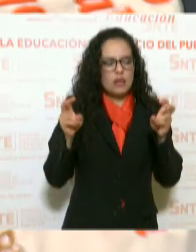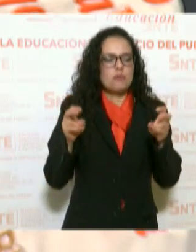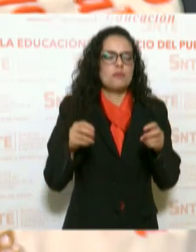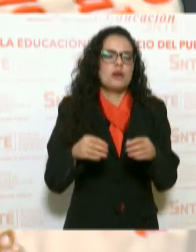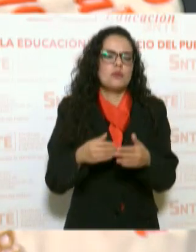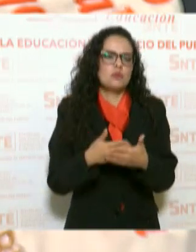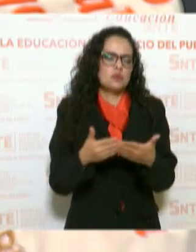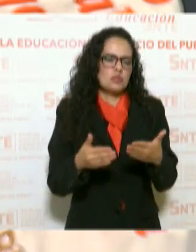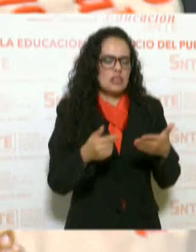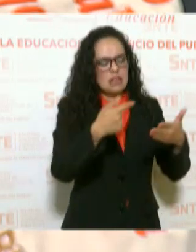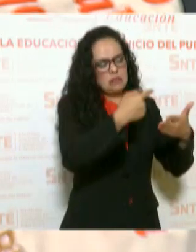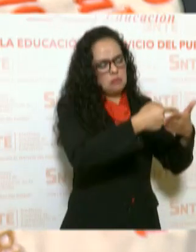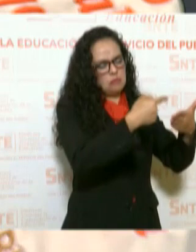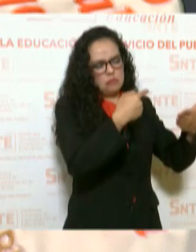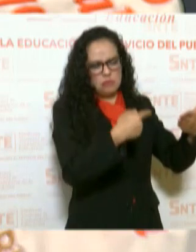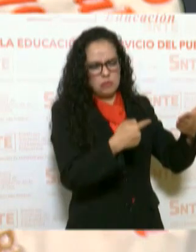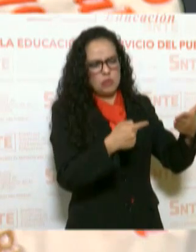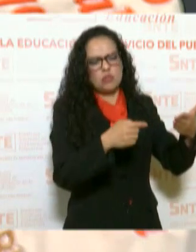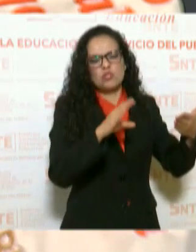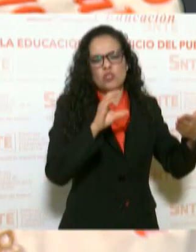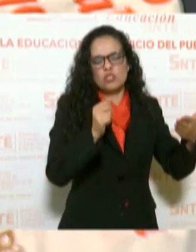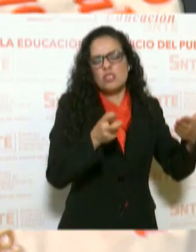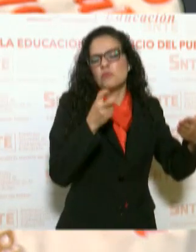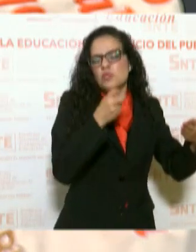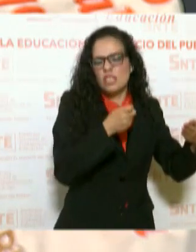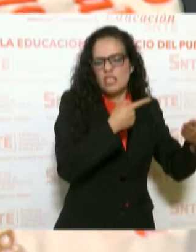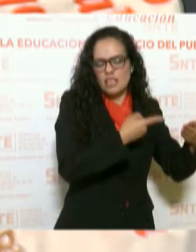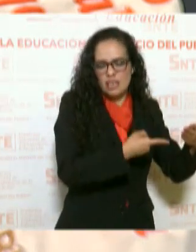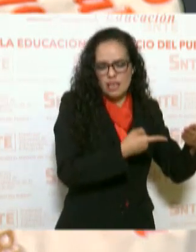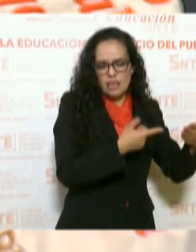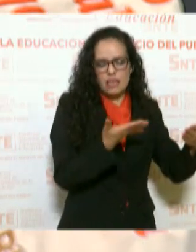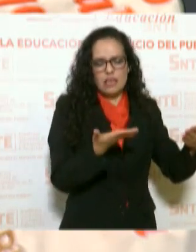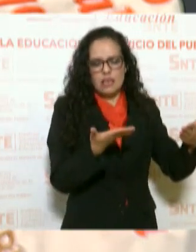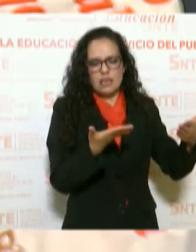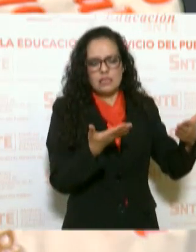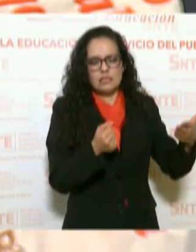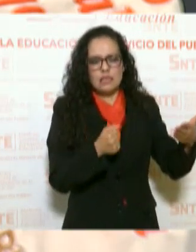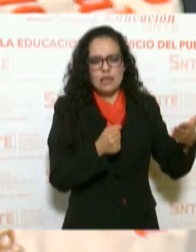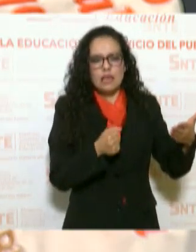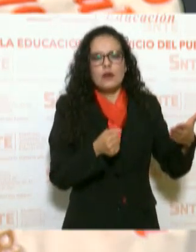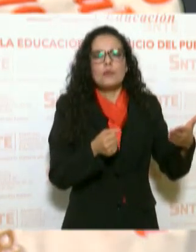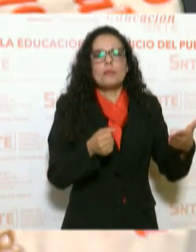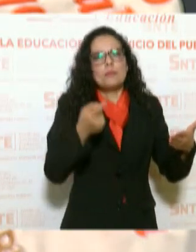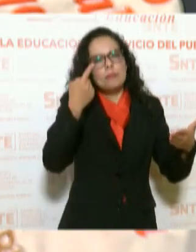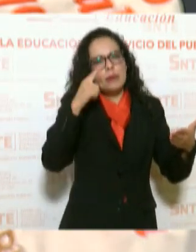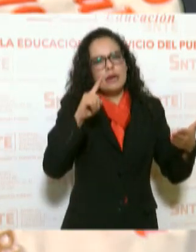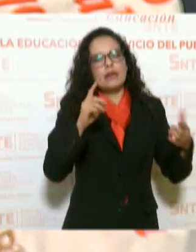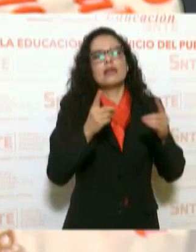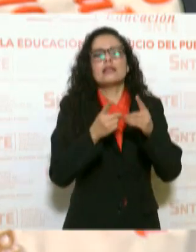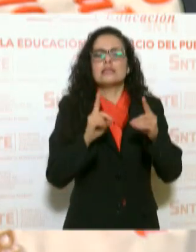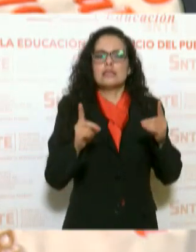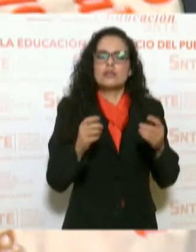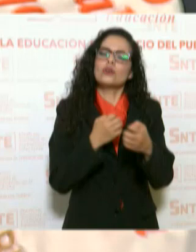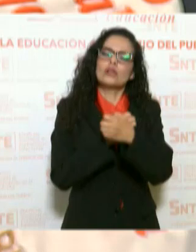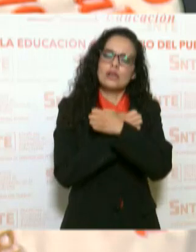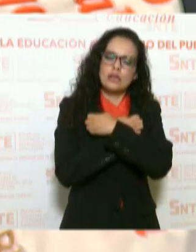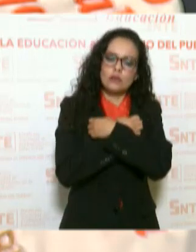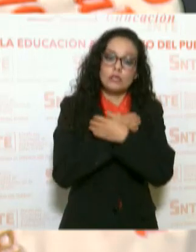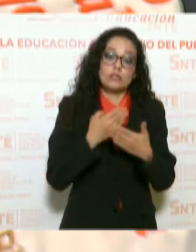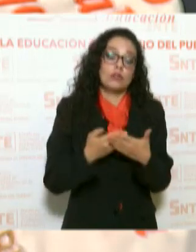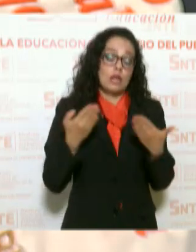poner cómo sería de llevarse a cabo este tipo de educación. Ahora, esto